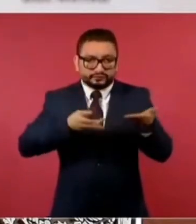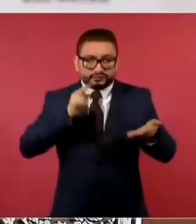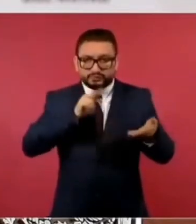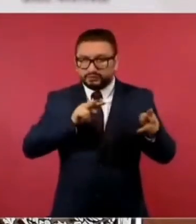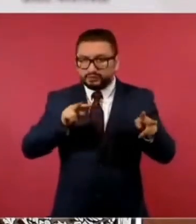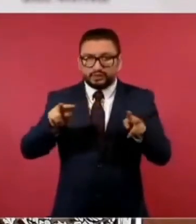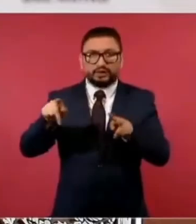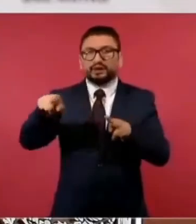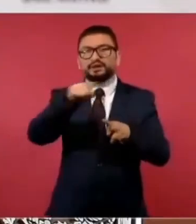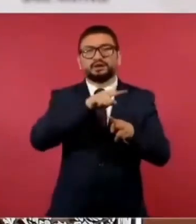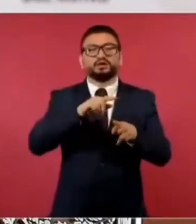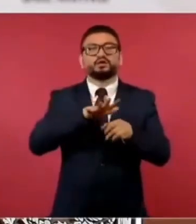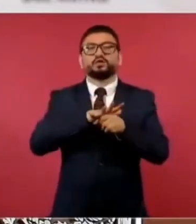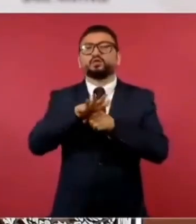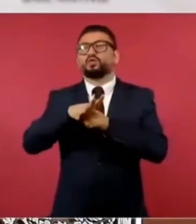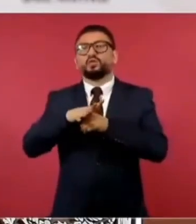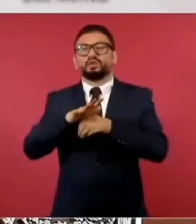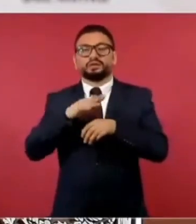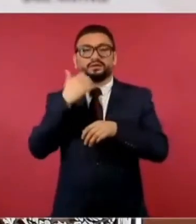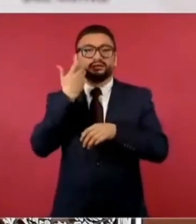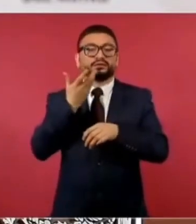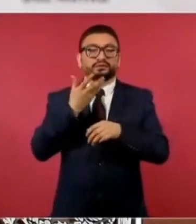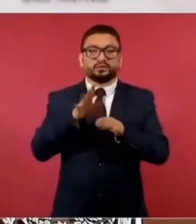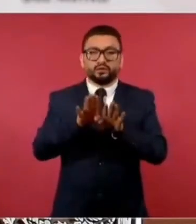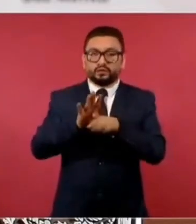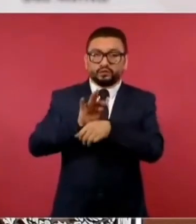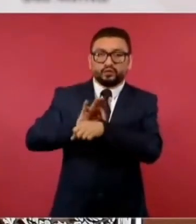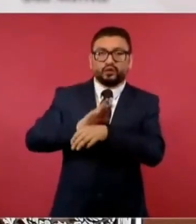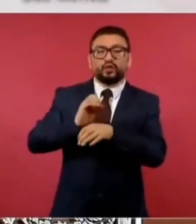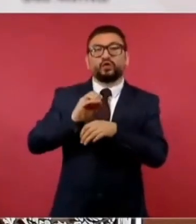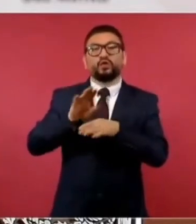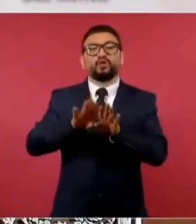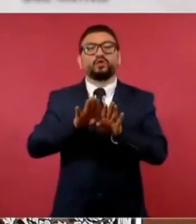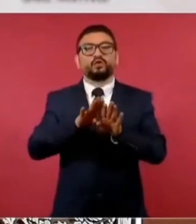sus pretensiones o su defensa.